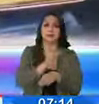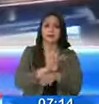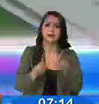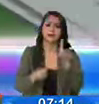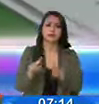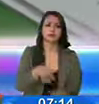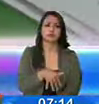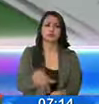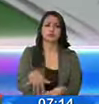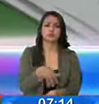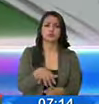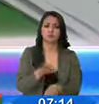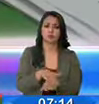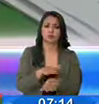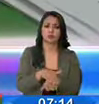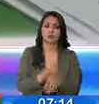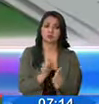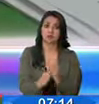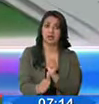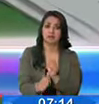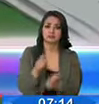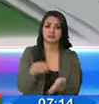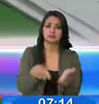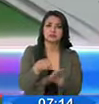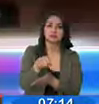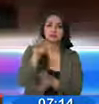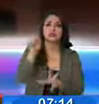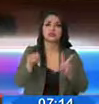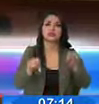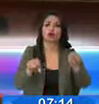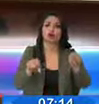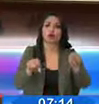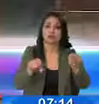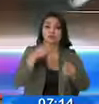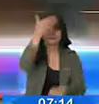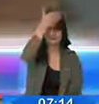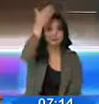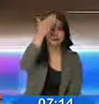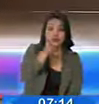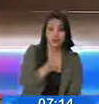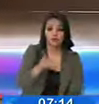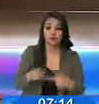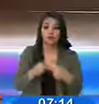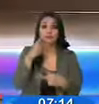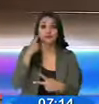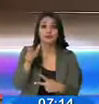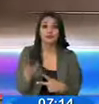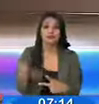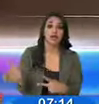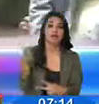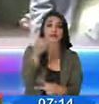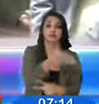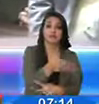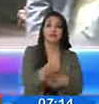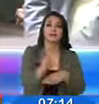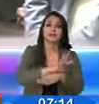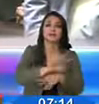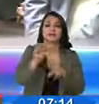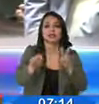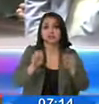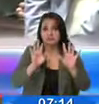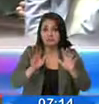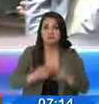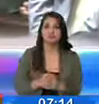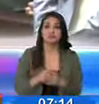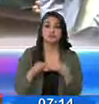incertidumbre en torno a si se daría o no paso a la resolución para que José Serrano y Carlos Vaca comparezcan ante el Pleno. Los socialcristianos